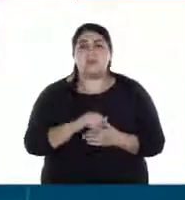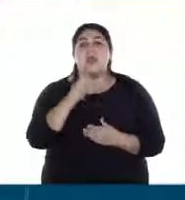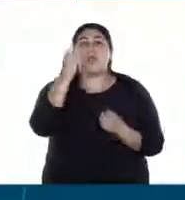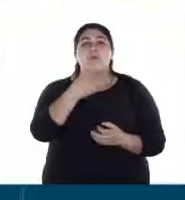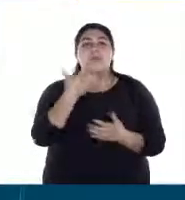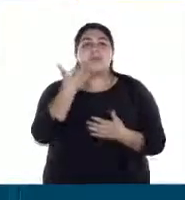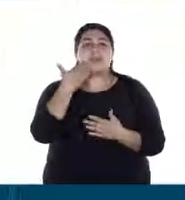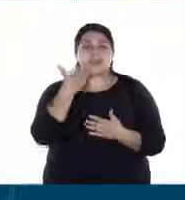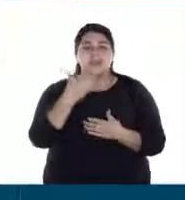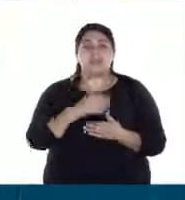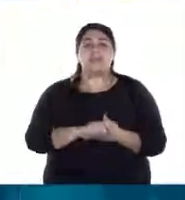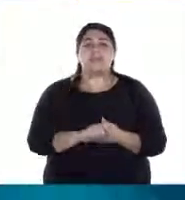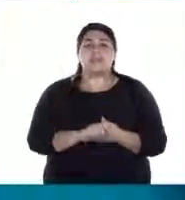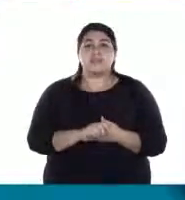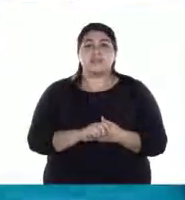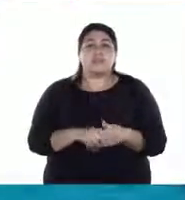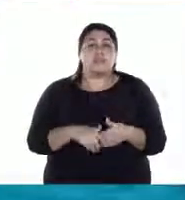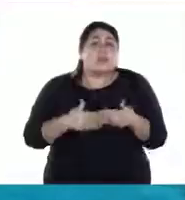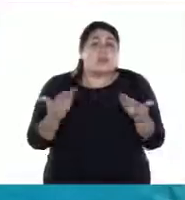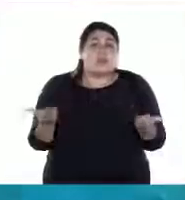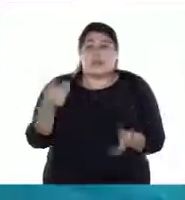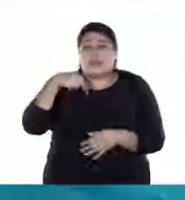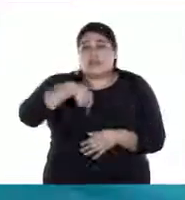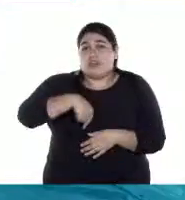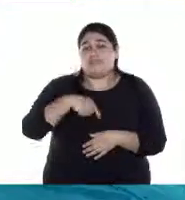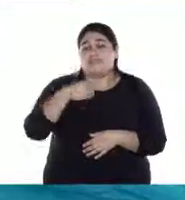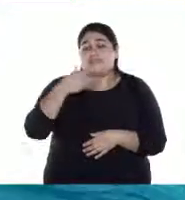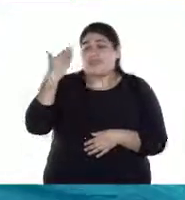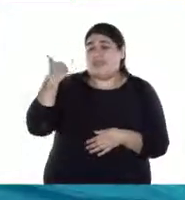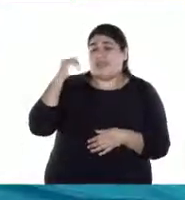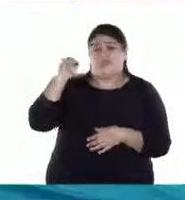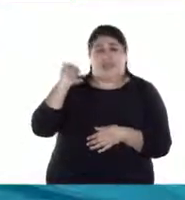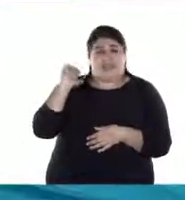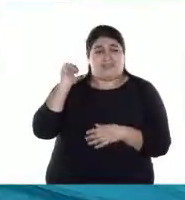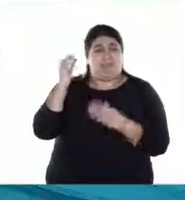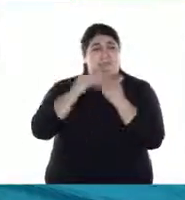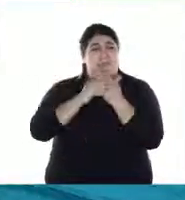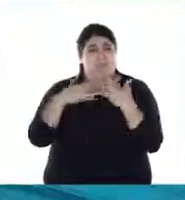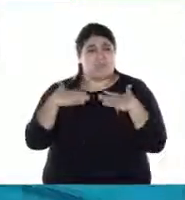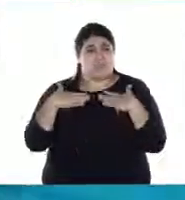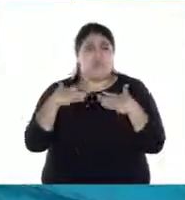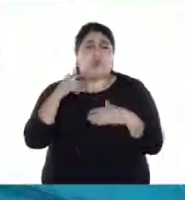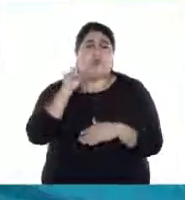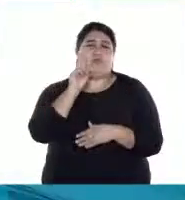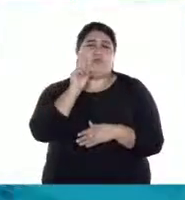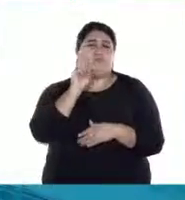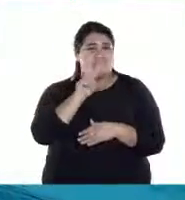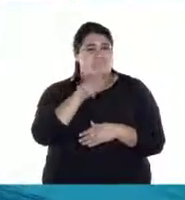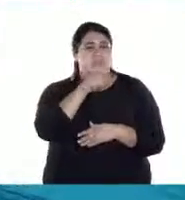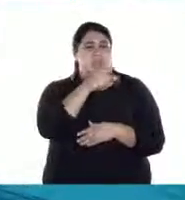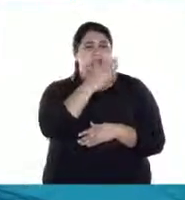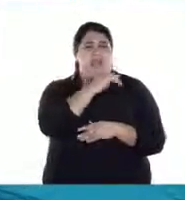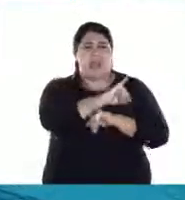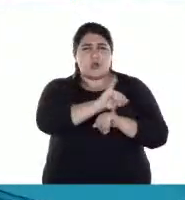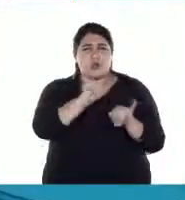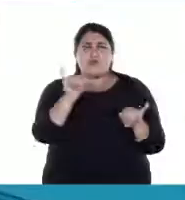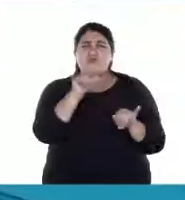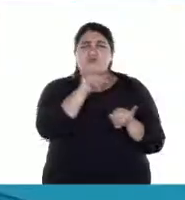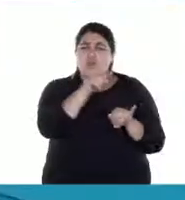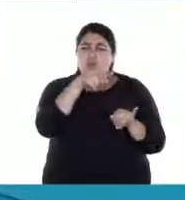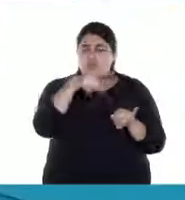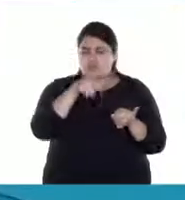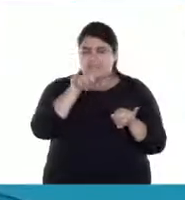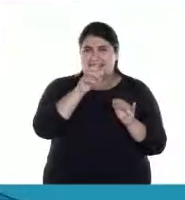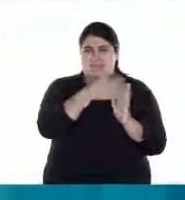tardes. Bueno, este martes la ministra de Salud, la pudimos ver, anunció que en el transcurso de este